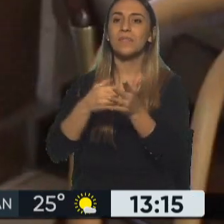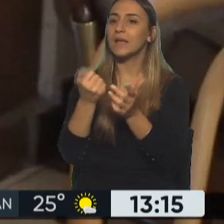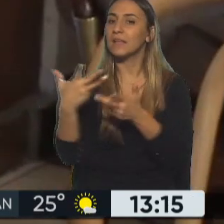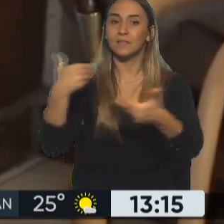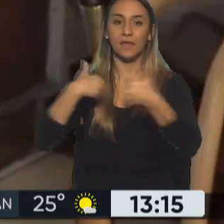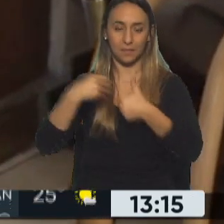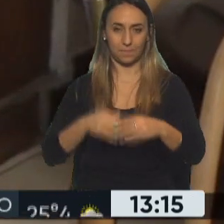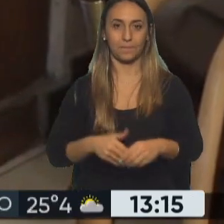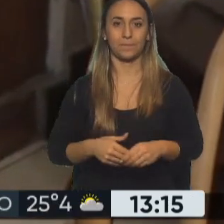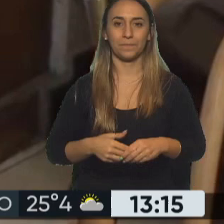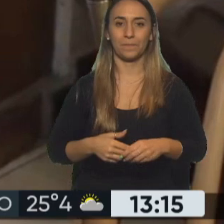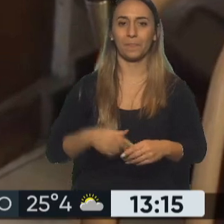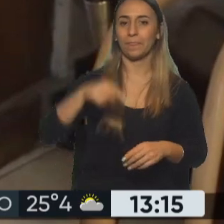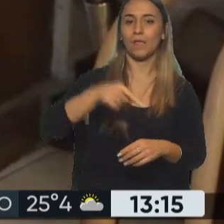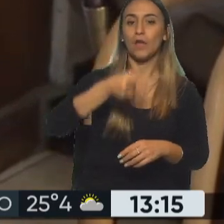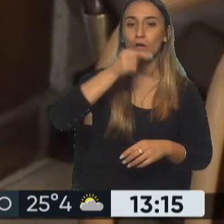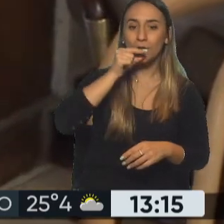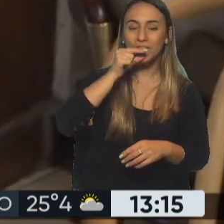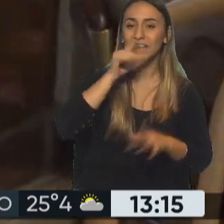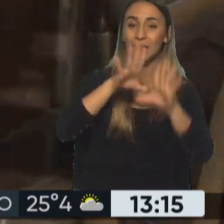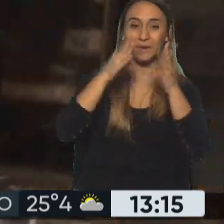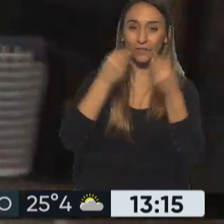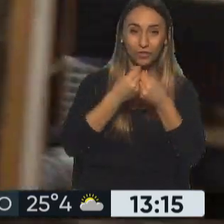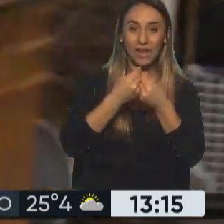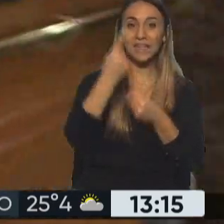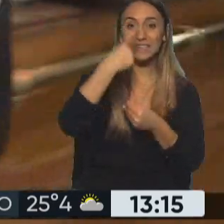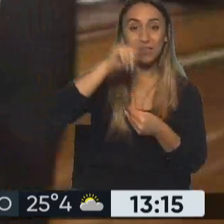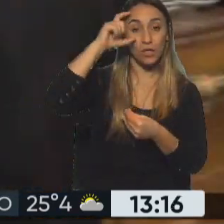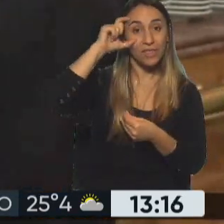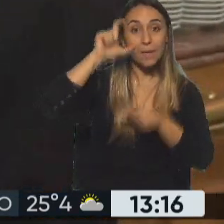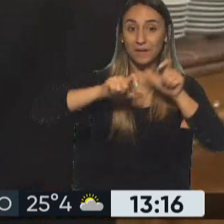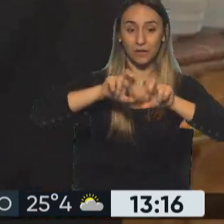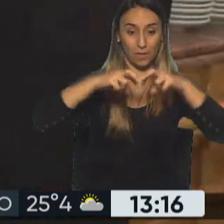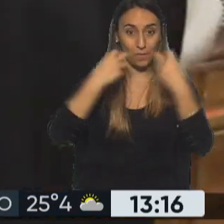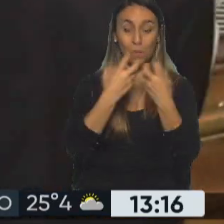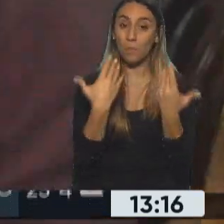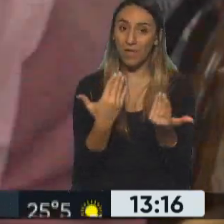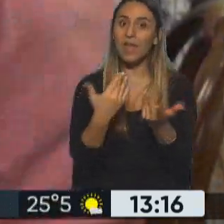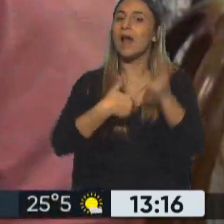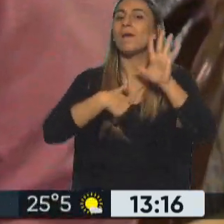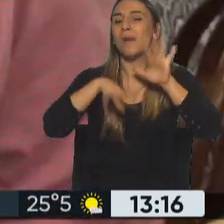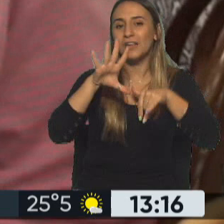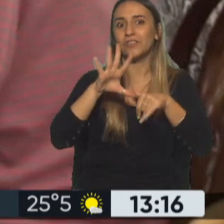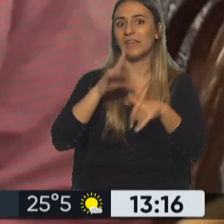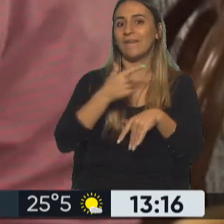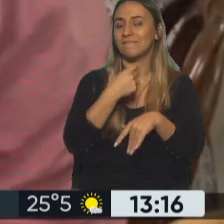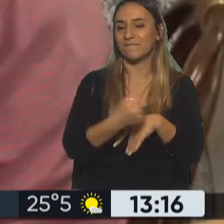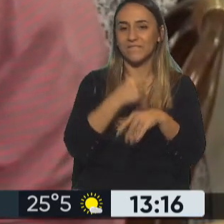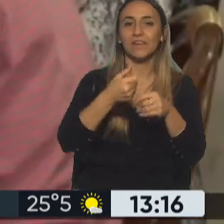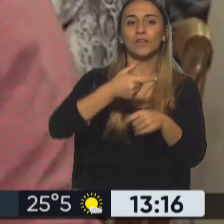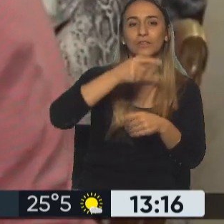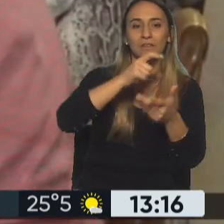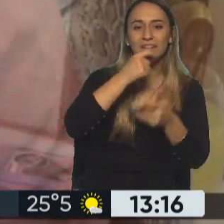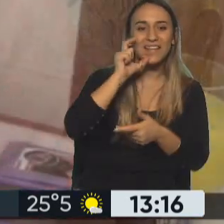la confitería tiene capacidad para 110 personas que en su mayoría vienen por el famoso chocolate con churros